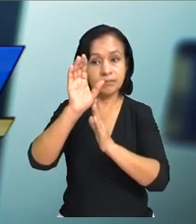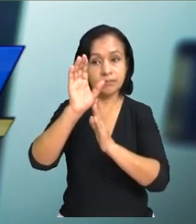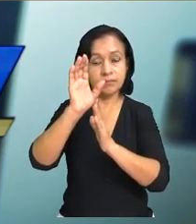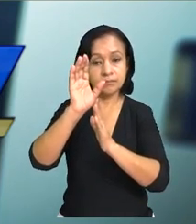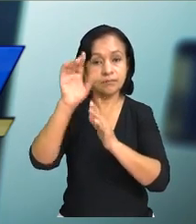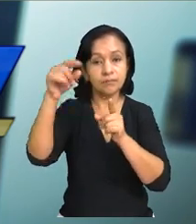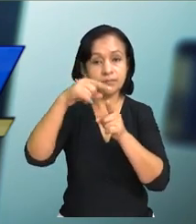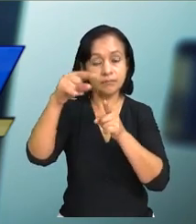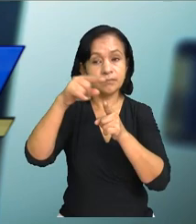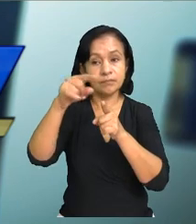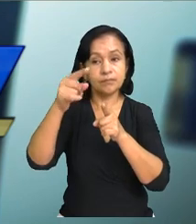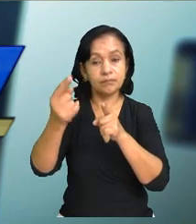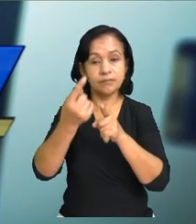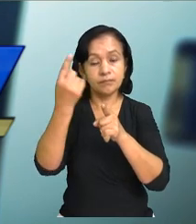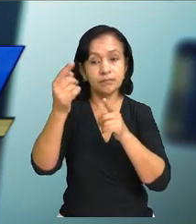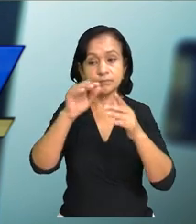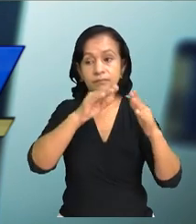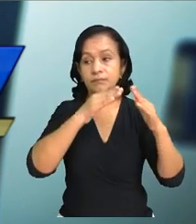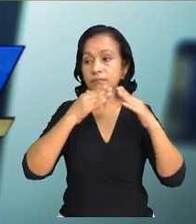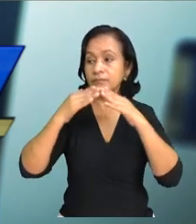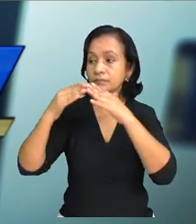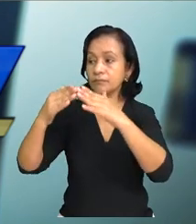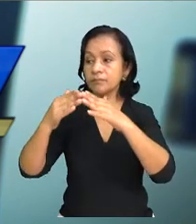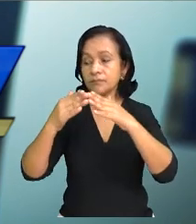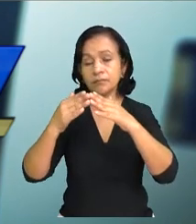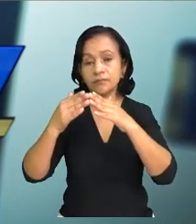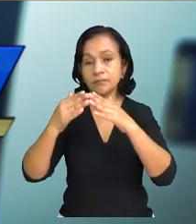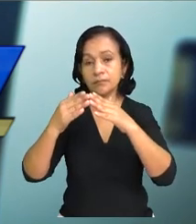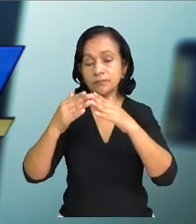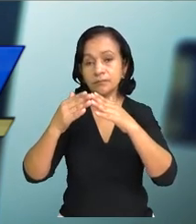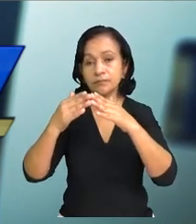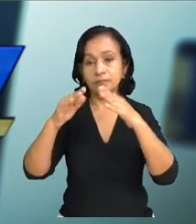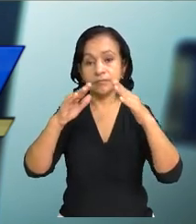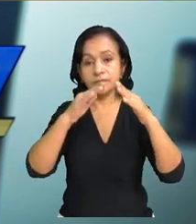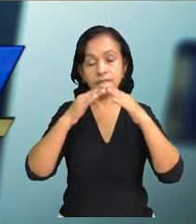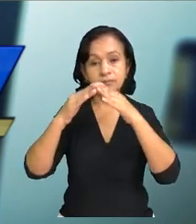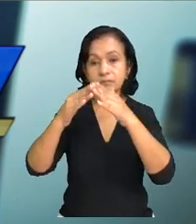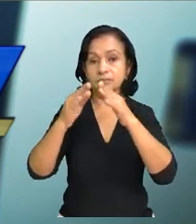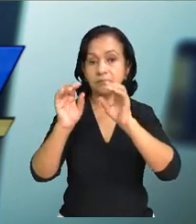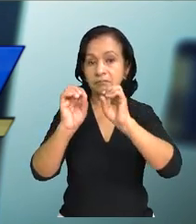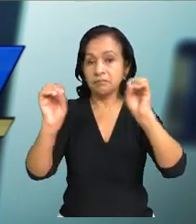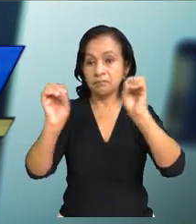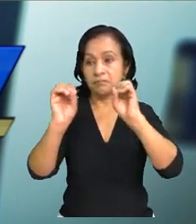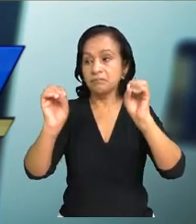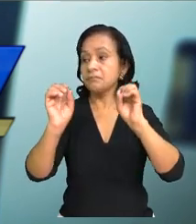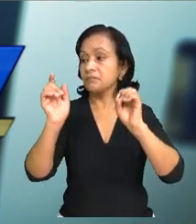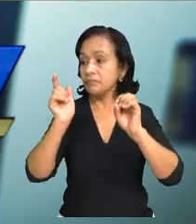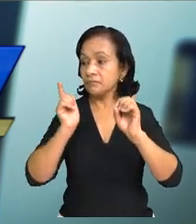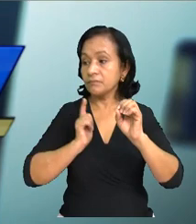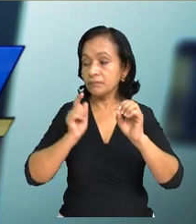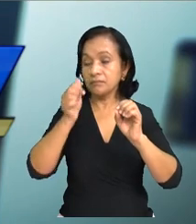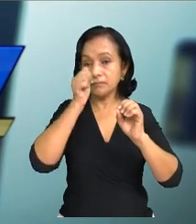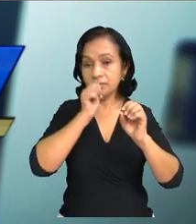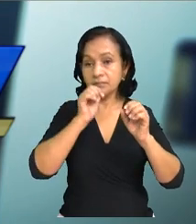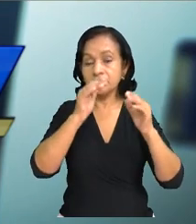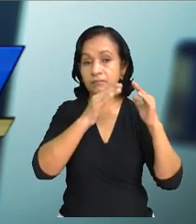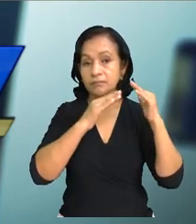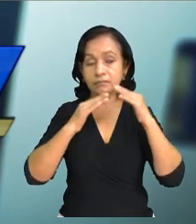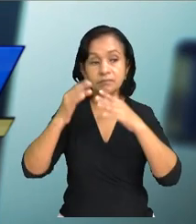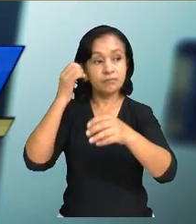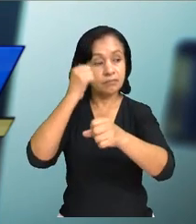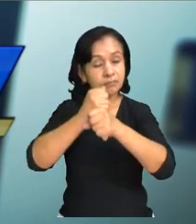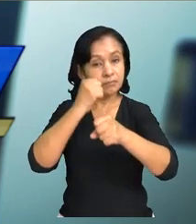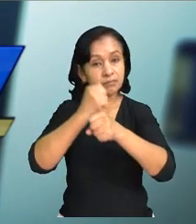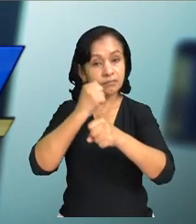otro municipio que es absolutamente urbano y entonces no tiene comunidades rurales. Pero entonces, en los lugares donde hay, sí, nosotros hemos estado trabajando